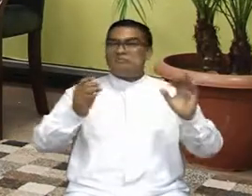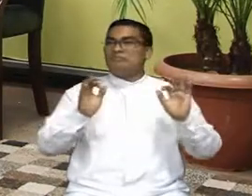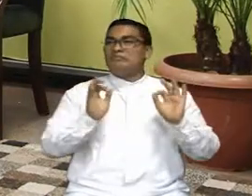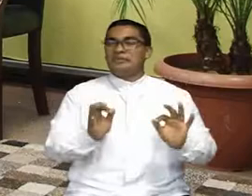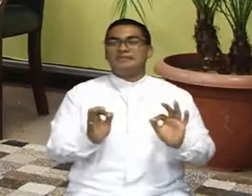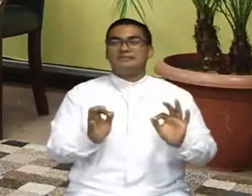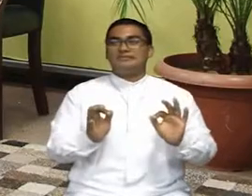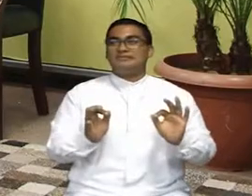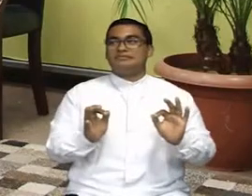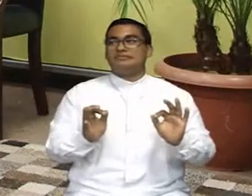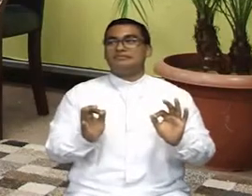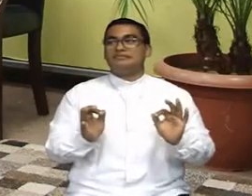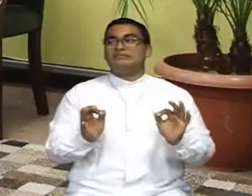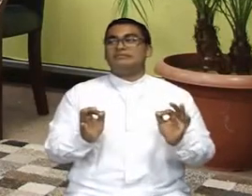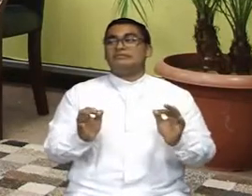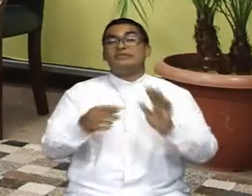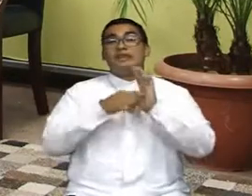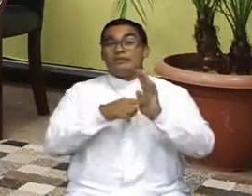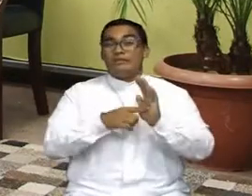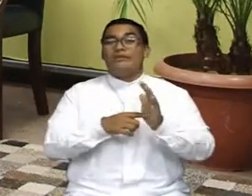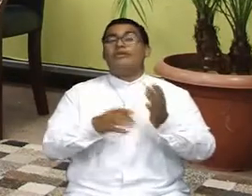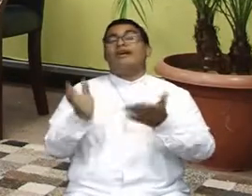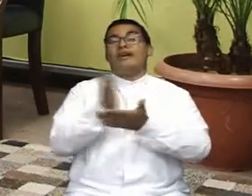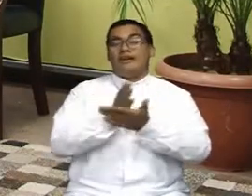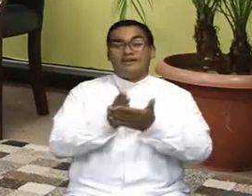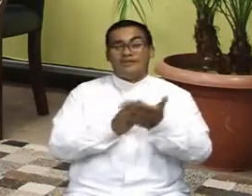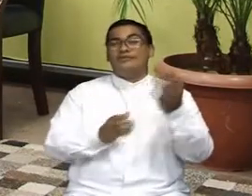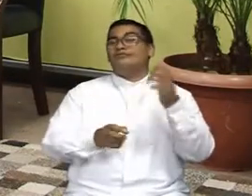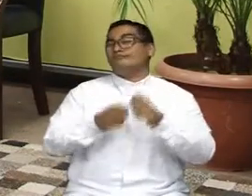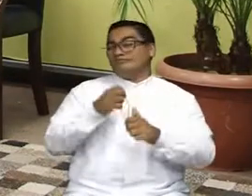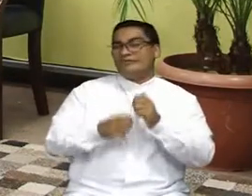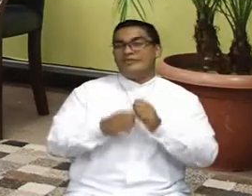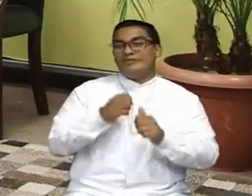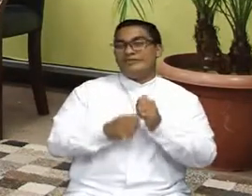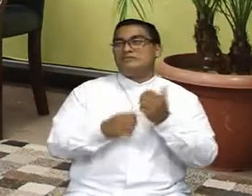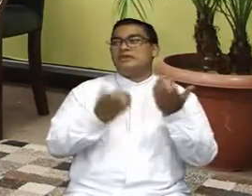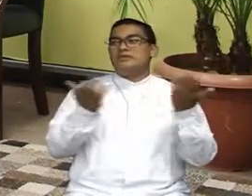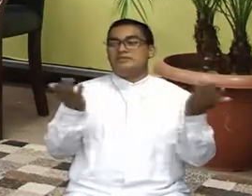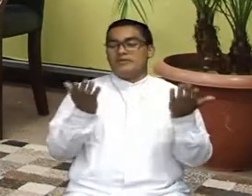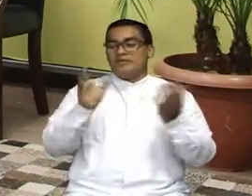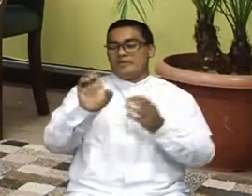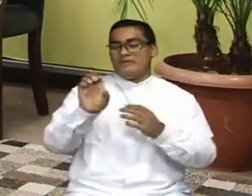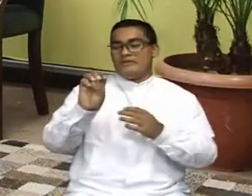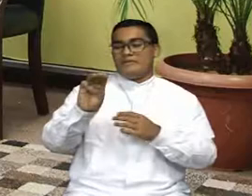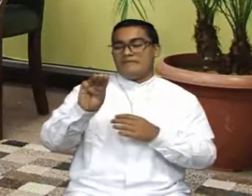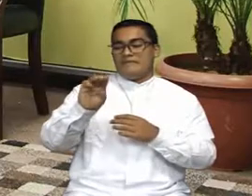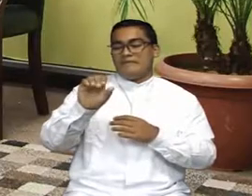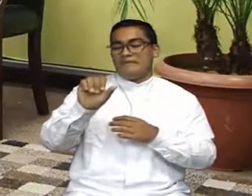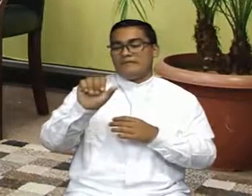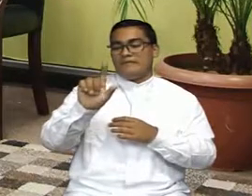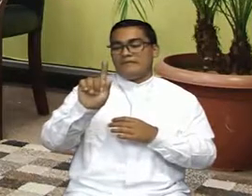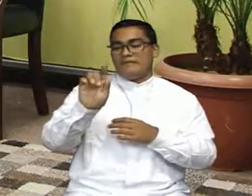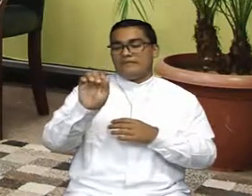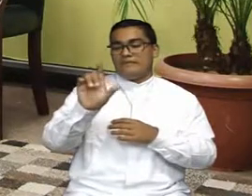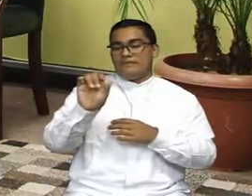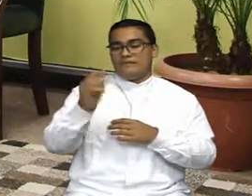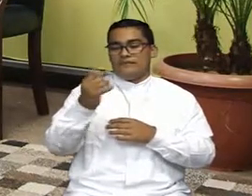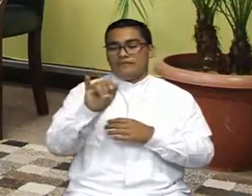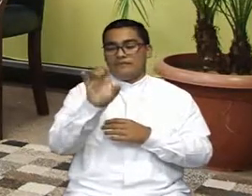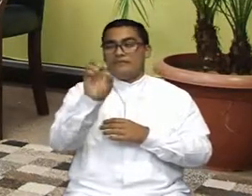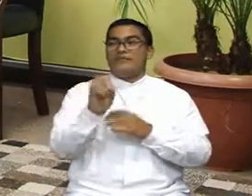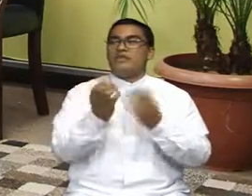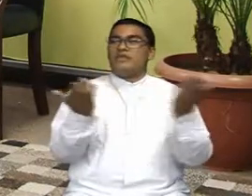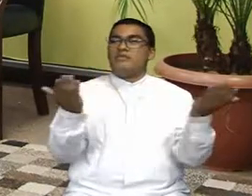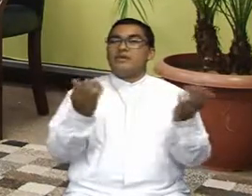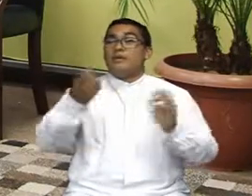¿verdad? No así cuando las causas son hematológicas. Cuando las causas son hematológicas, sí hay requiere de mayor tratamiento